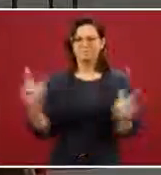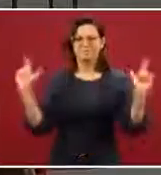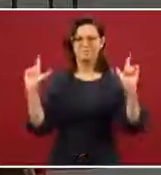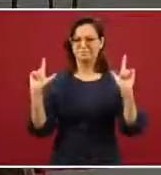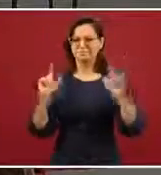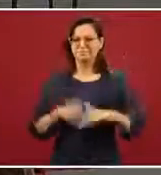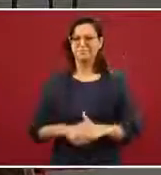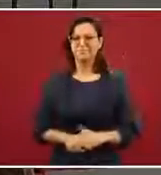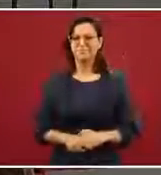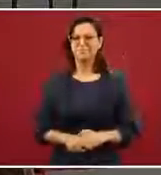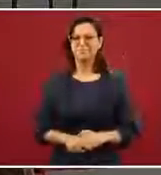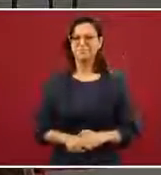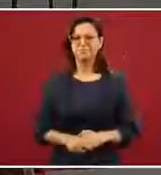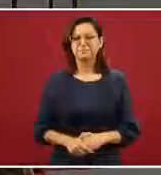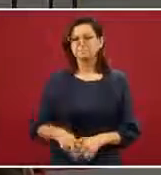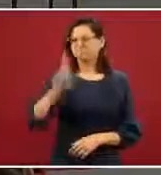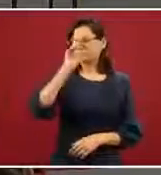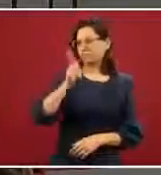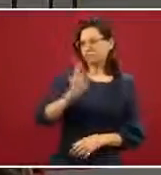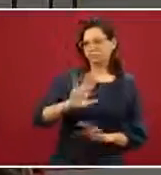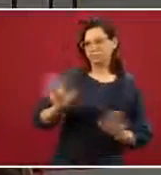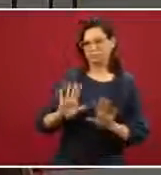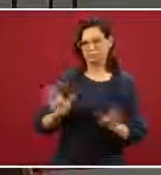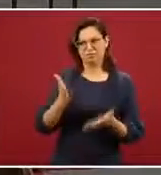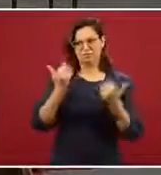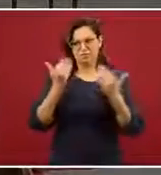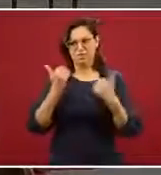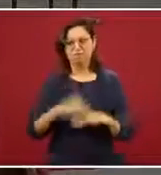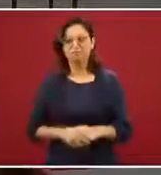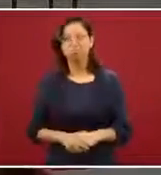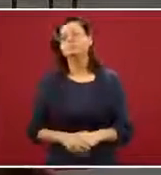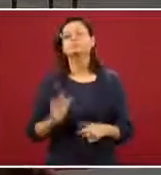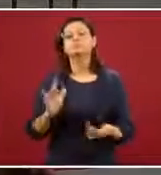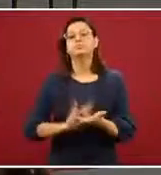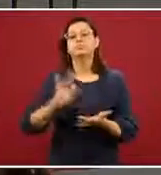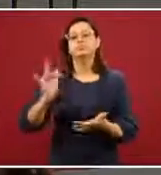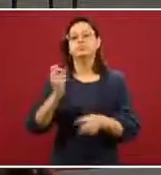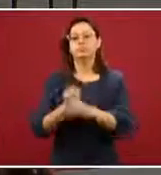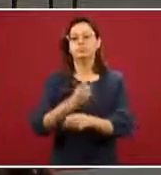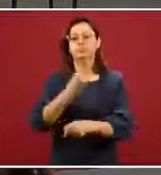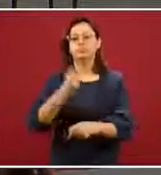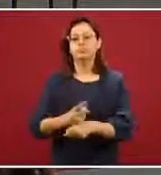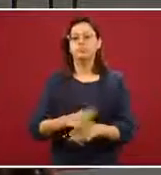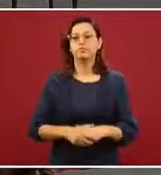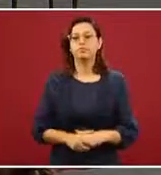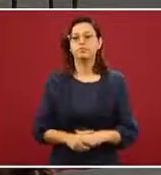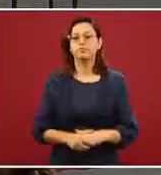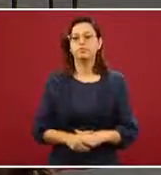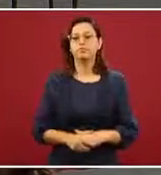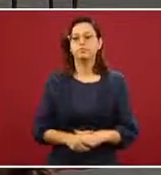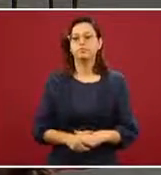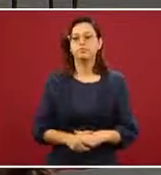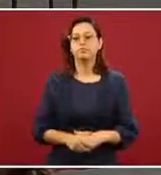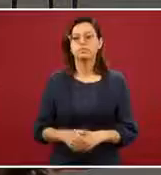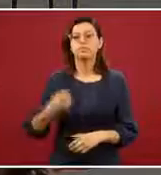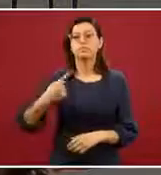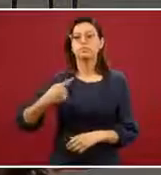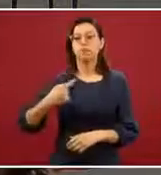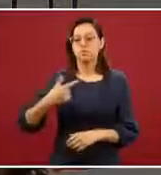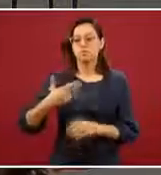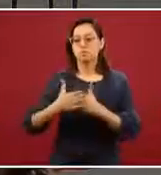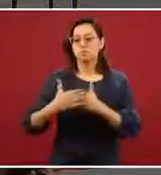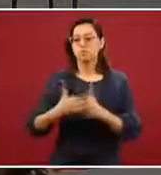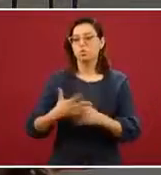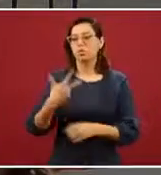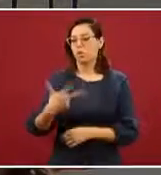la. Prohibido prohibir. Prohibido. Muchas gracias por la oportunidad. Obviamente vamos a participar el 8 de marzo, como lo